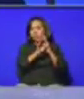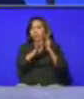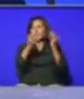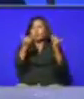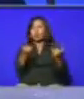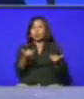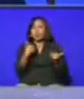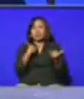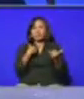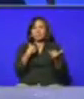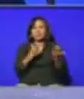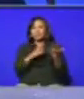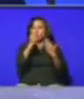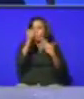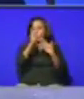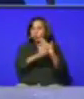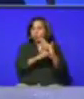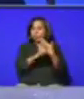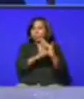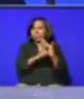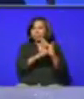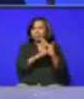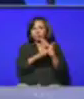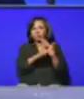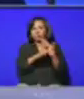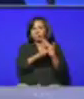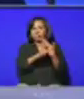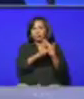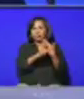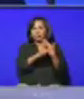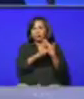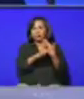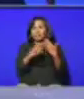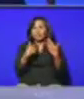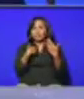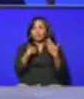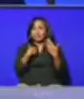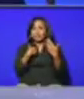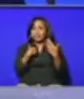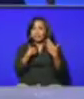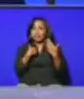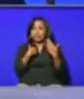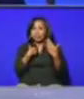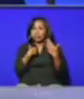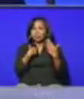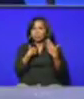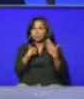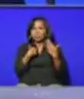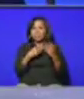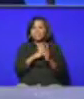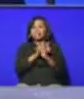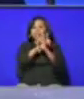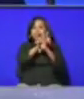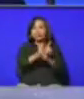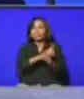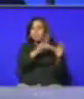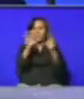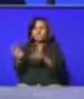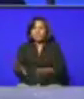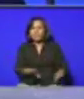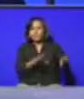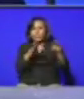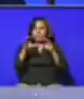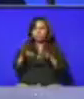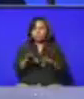visión y una práctica de defender y de actuar en función del mérito en vez de